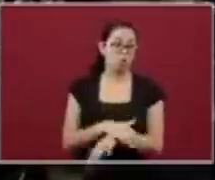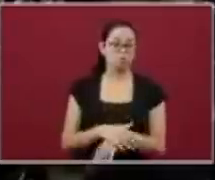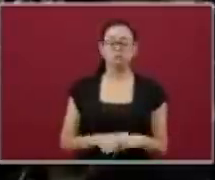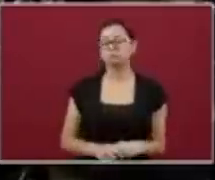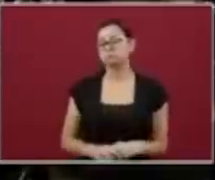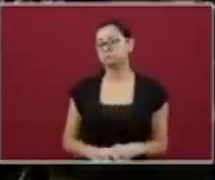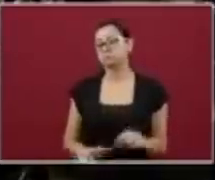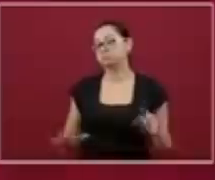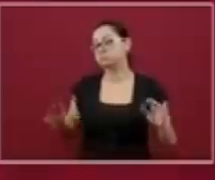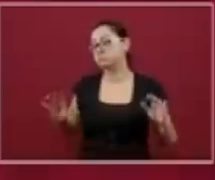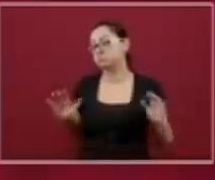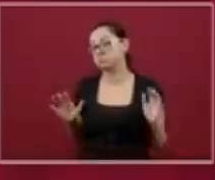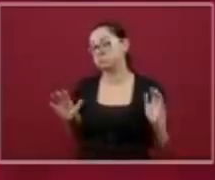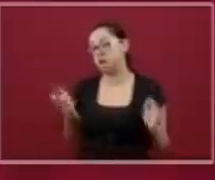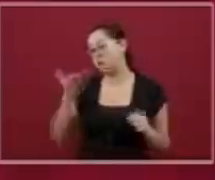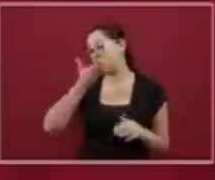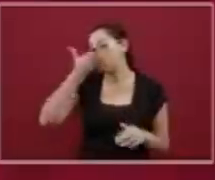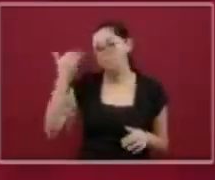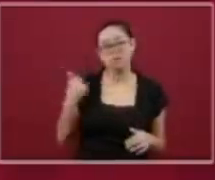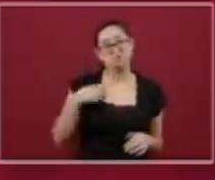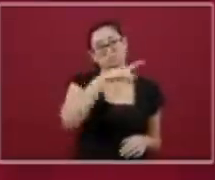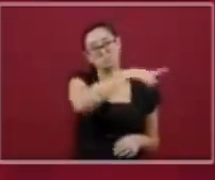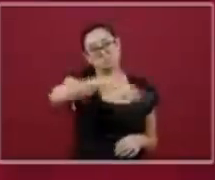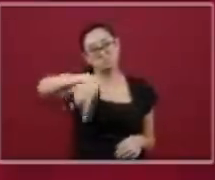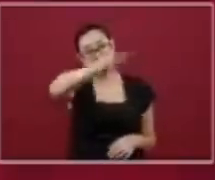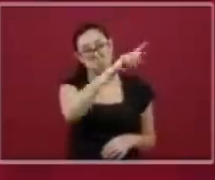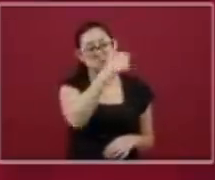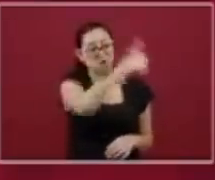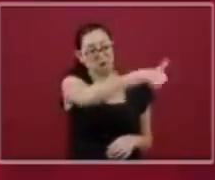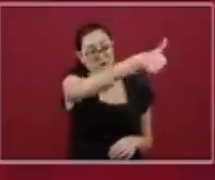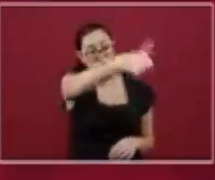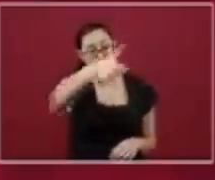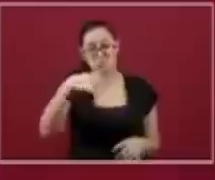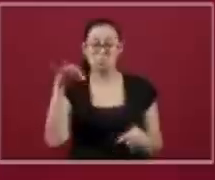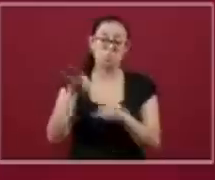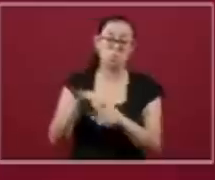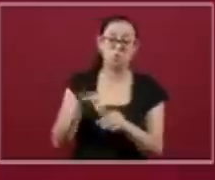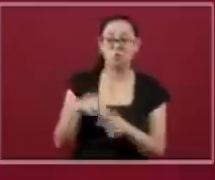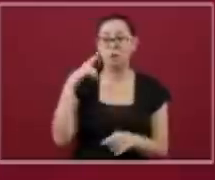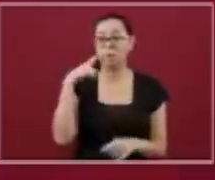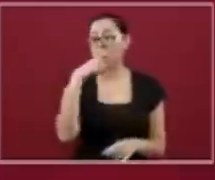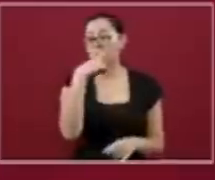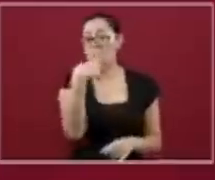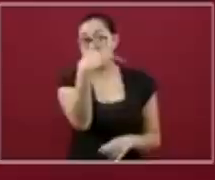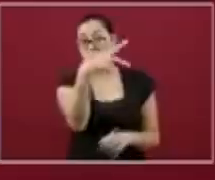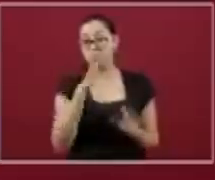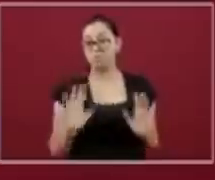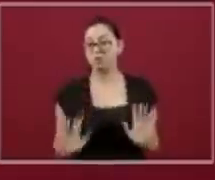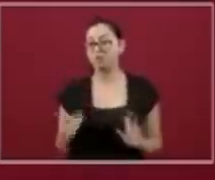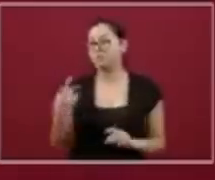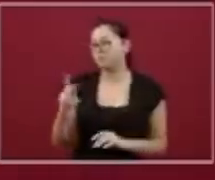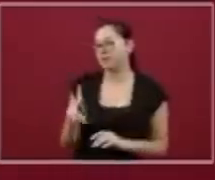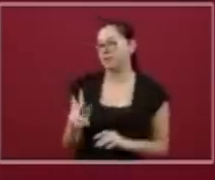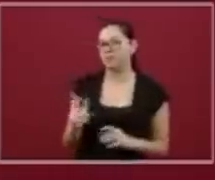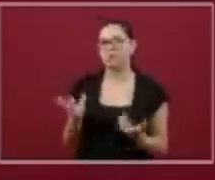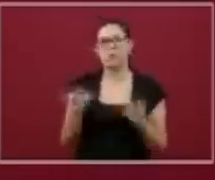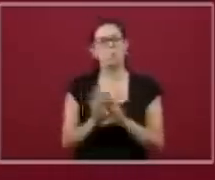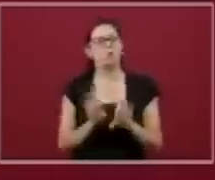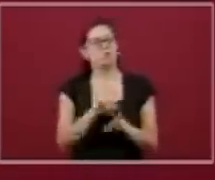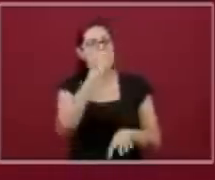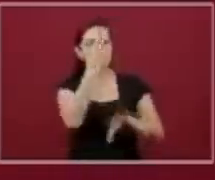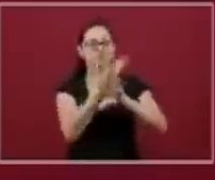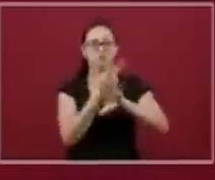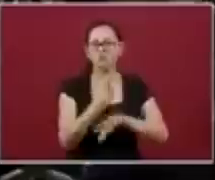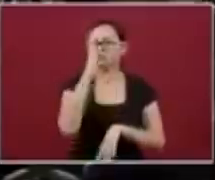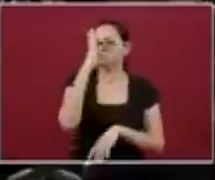corresponde a cada uno de ellos, la decisión que quisieran tomar. Pero lo que no se justifica es que usted esté en Estados Unidos y no pueda renovar sus documentos.